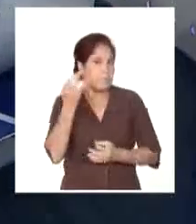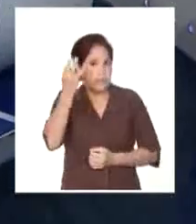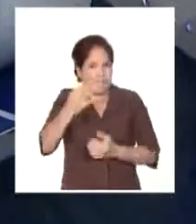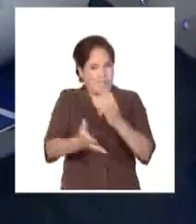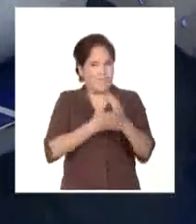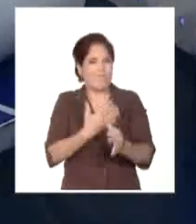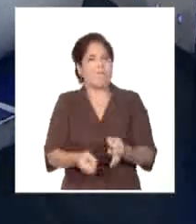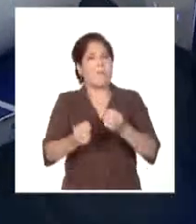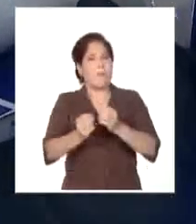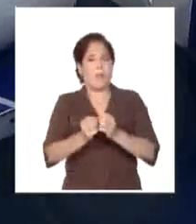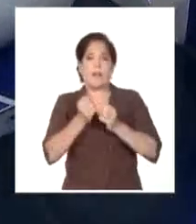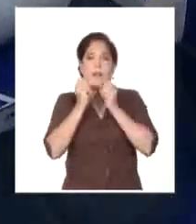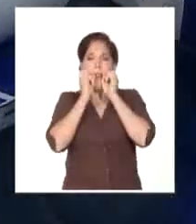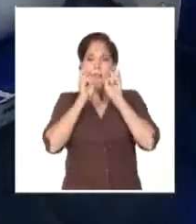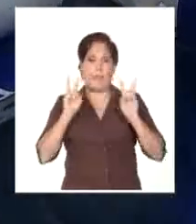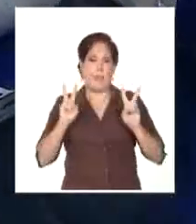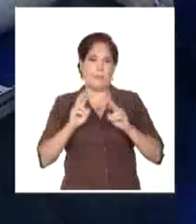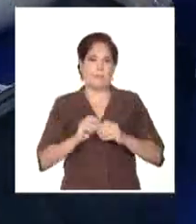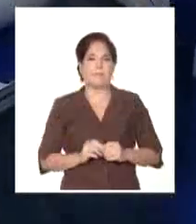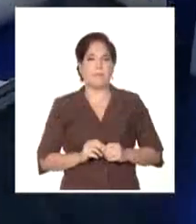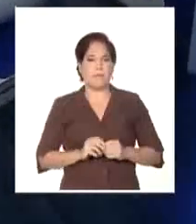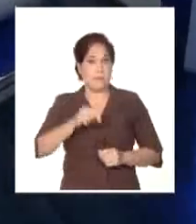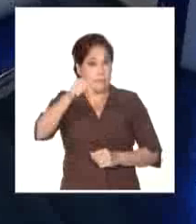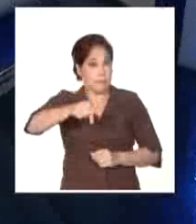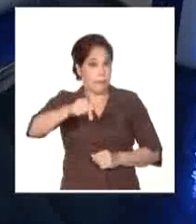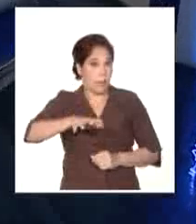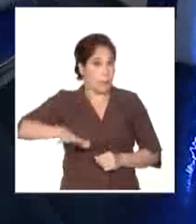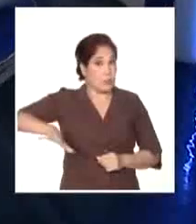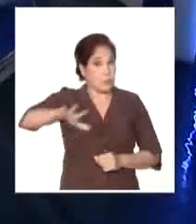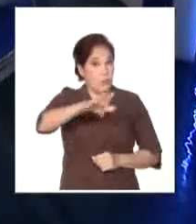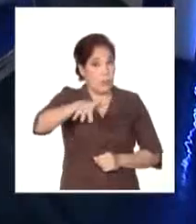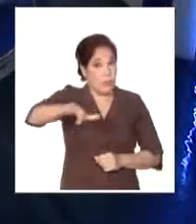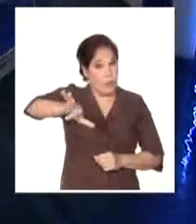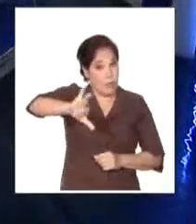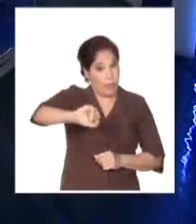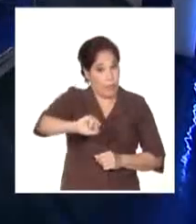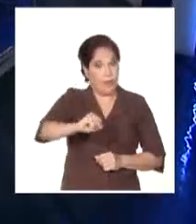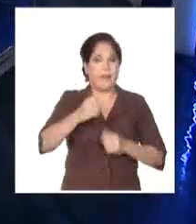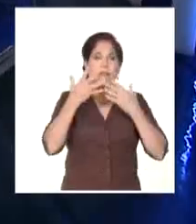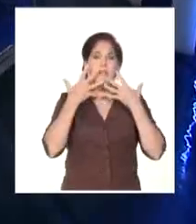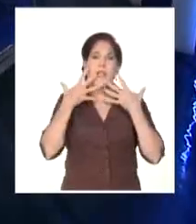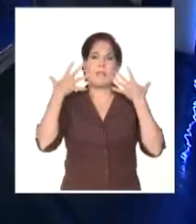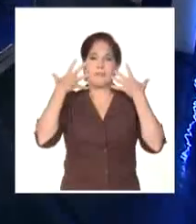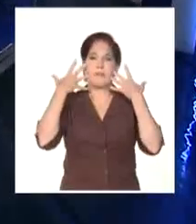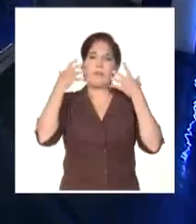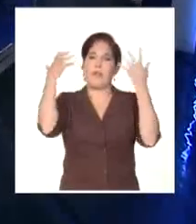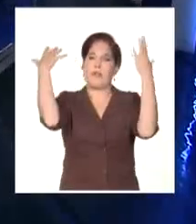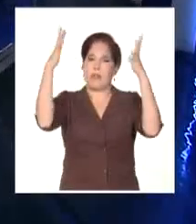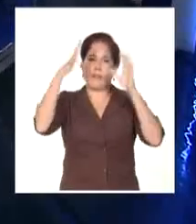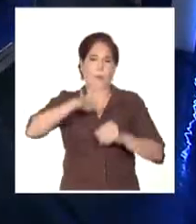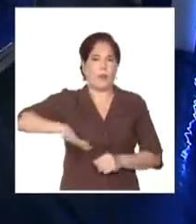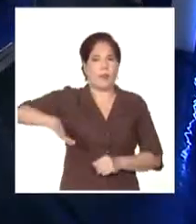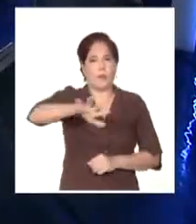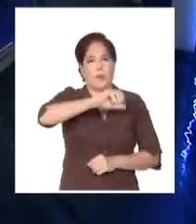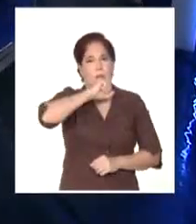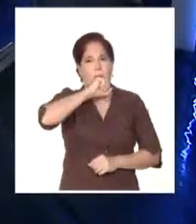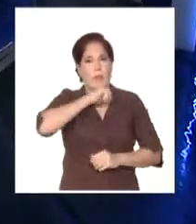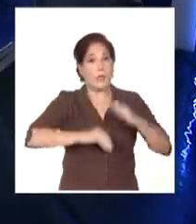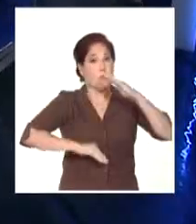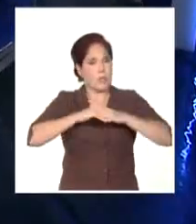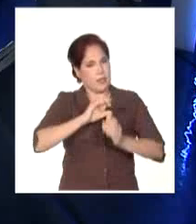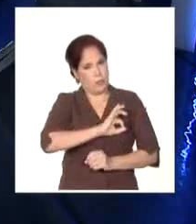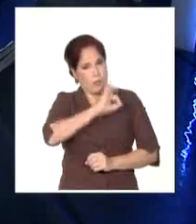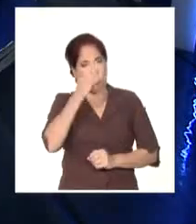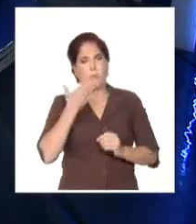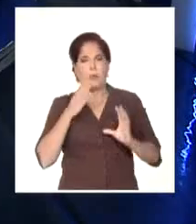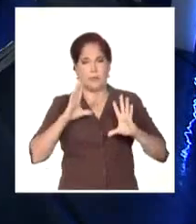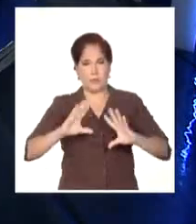real milagro, la vida, este y todos los días nuestra felicitación. Y nunca será suficiente. Buenas